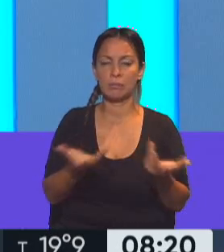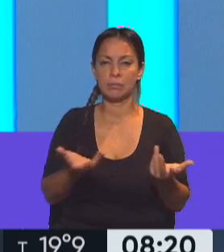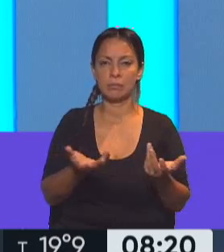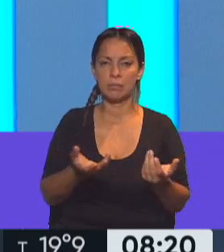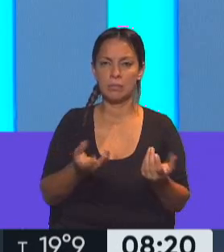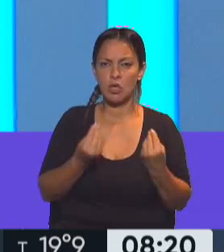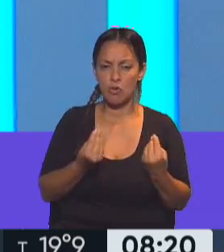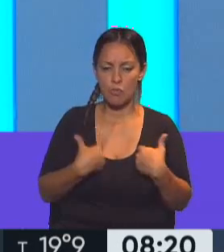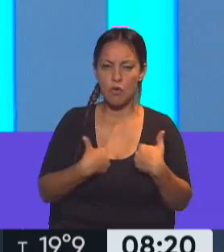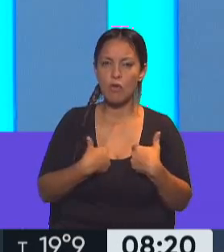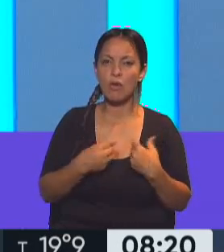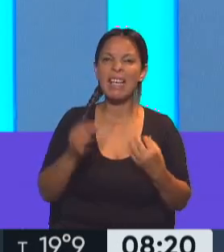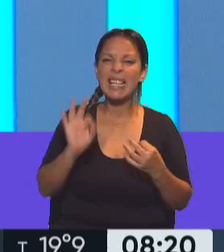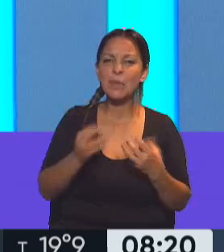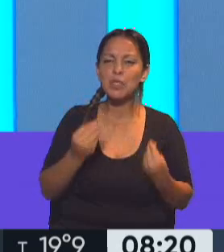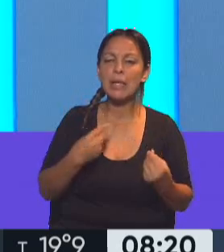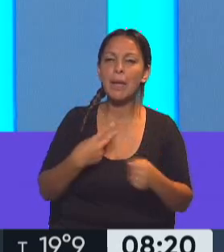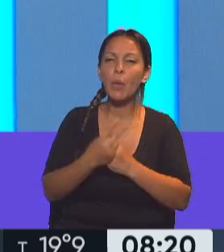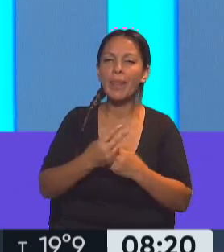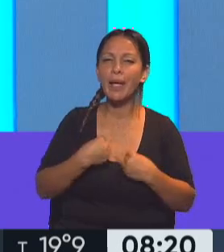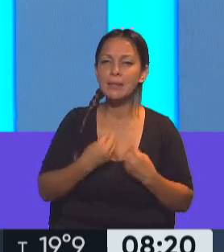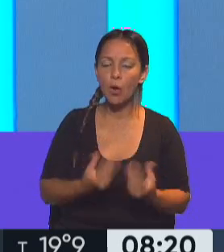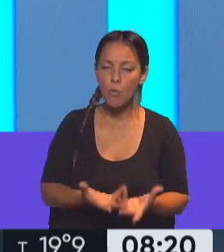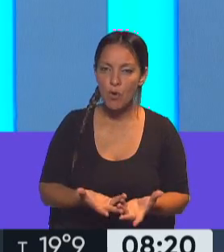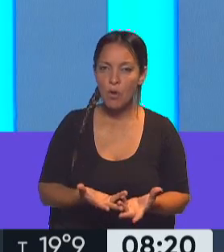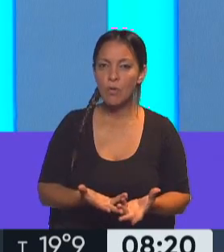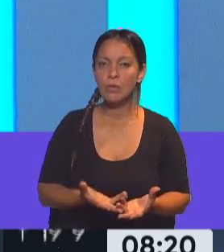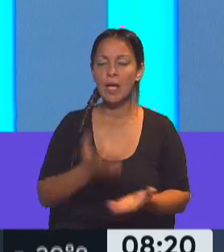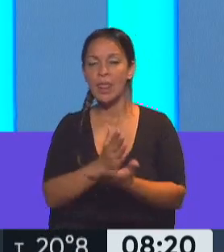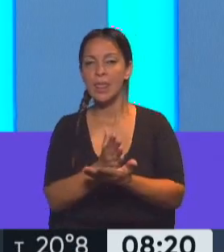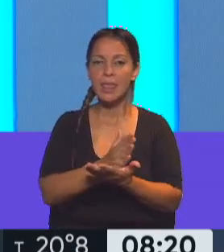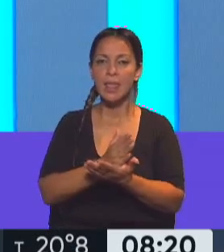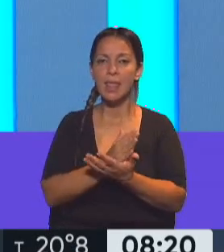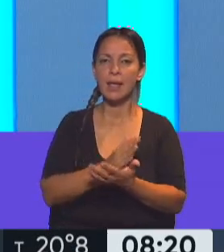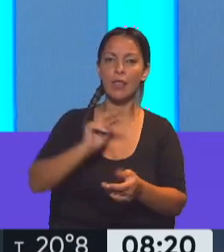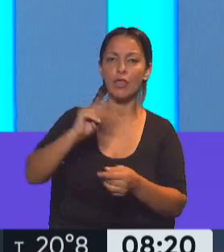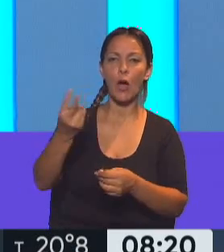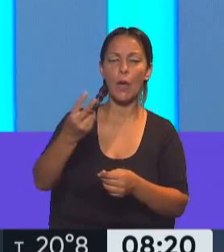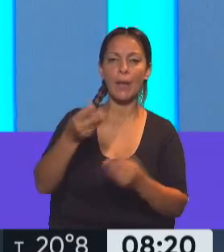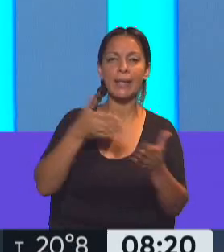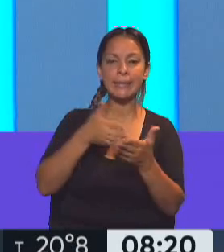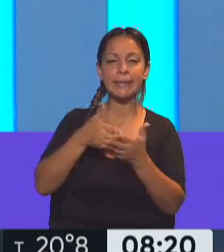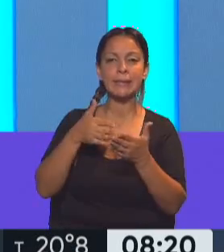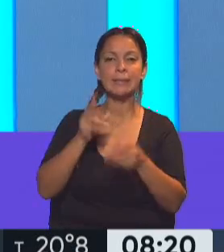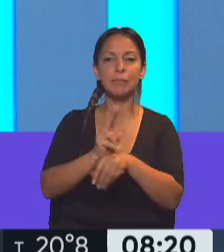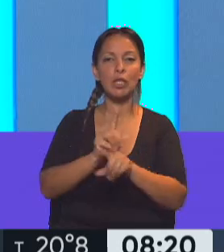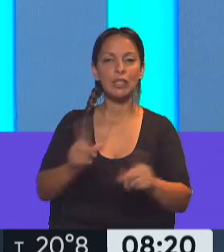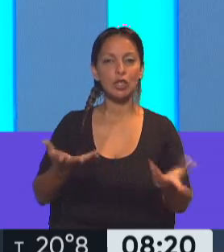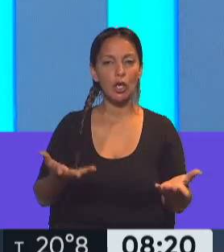herramientas? Hay una doble barrera de no protección en ese punto y por ende son doblemente